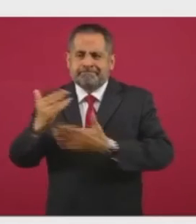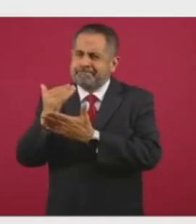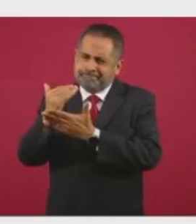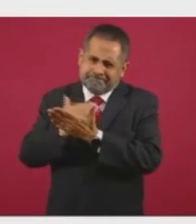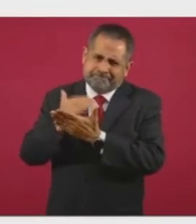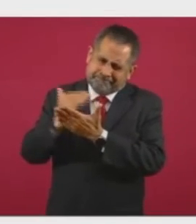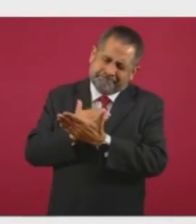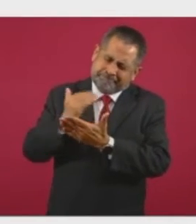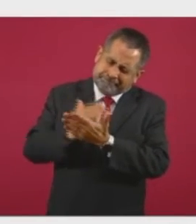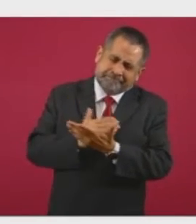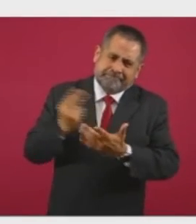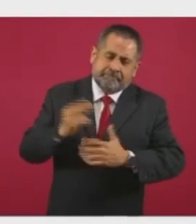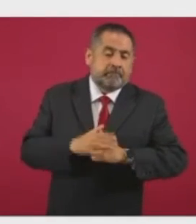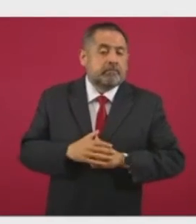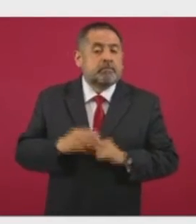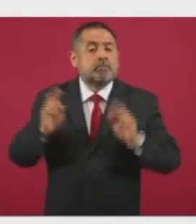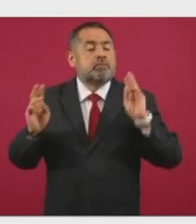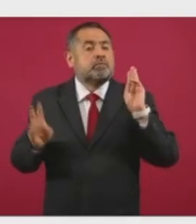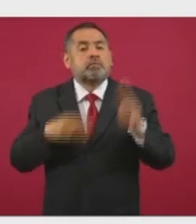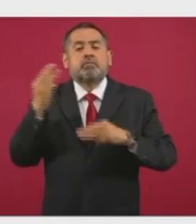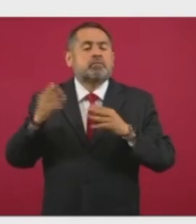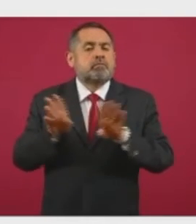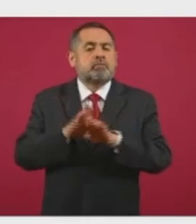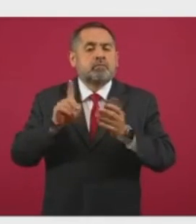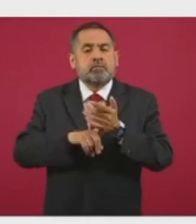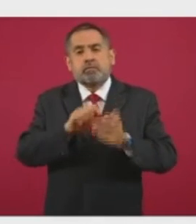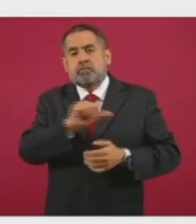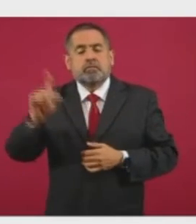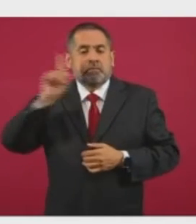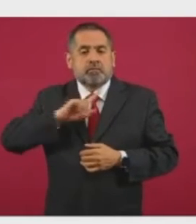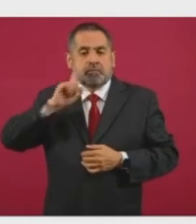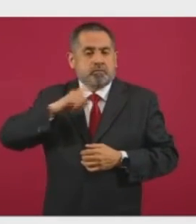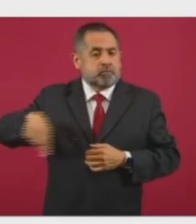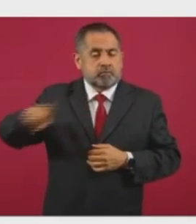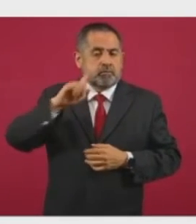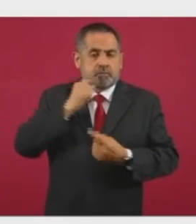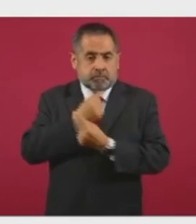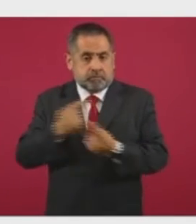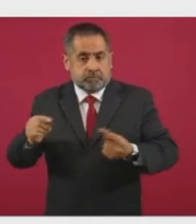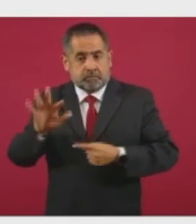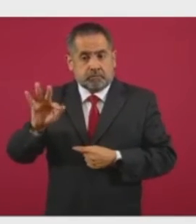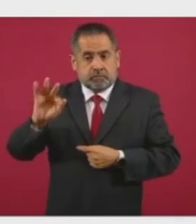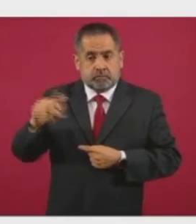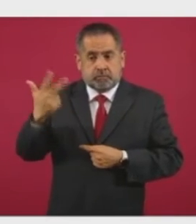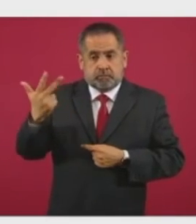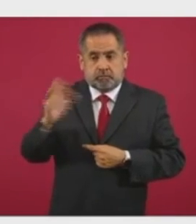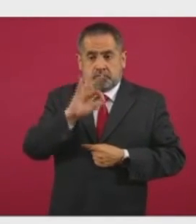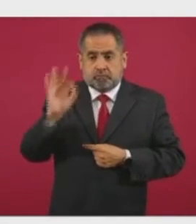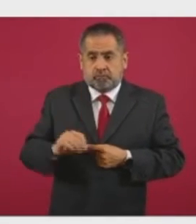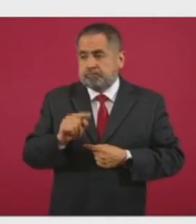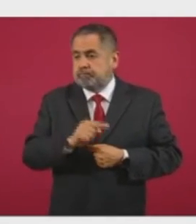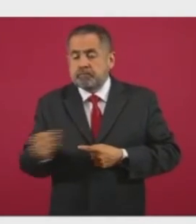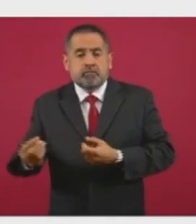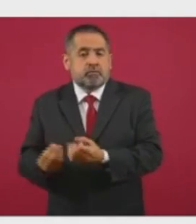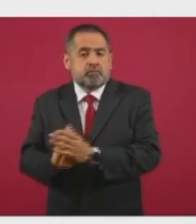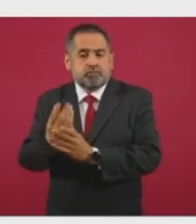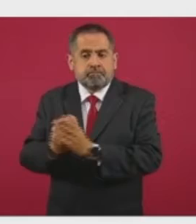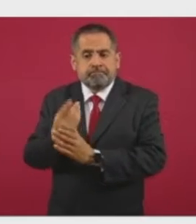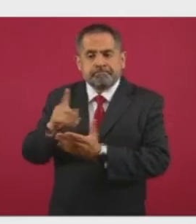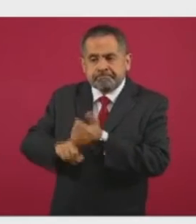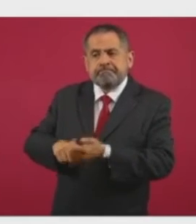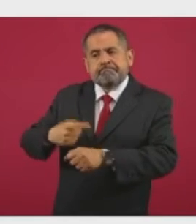nivel mundial, las mujeres y las niñas representan el 48% del total de nuevas infecciones